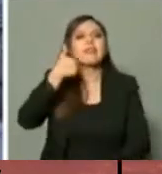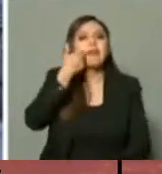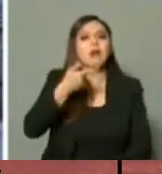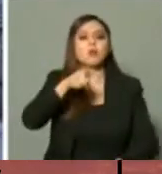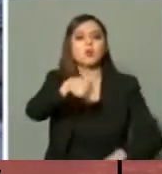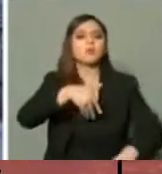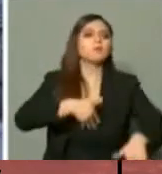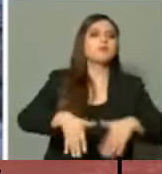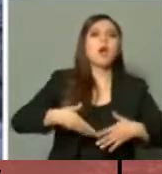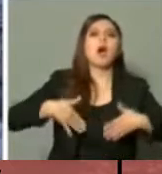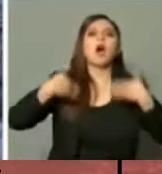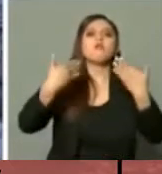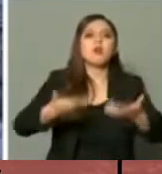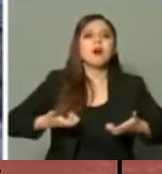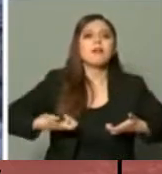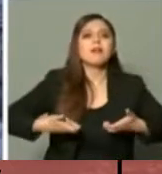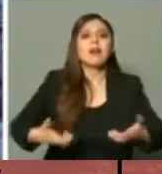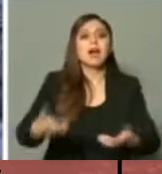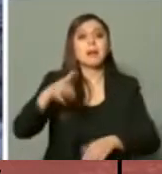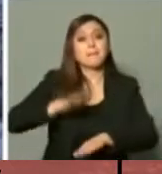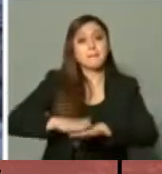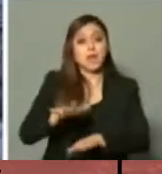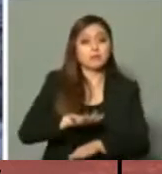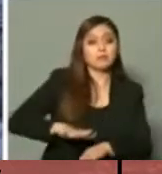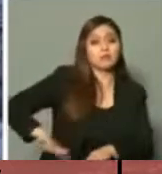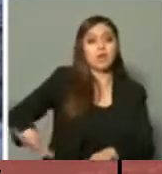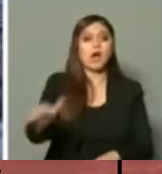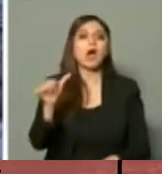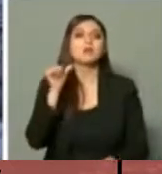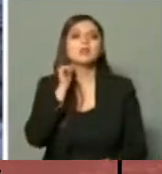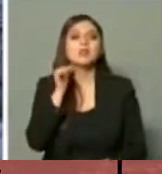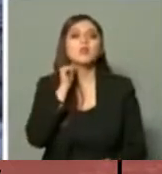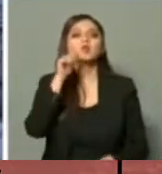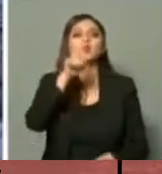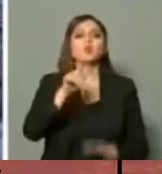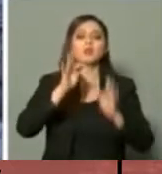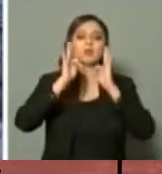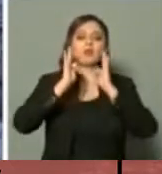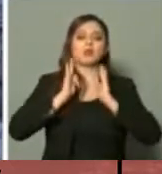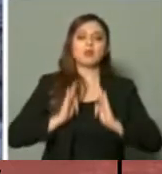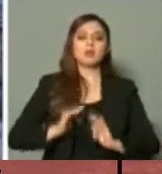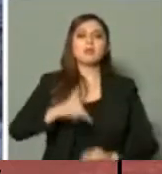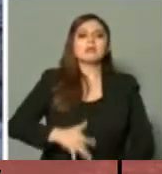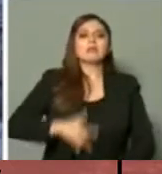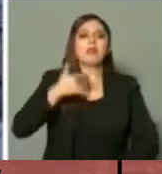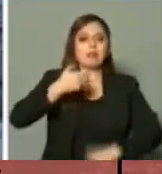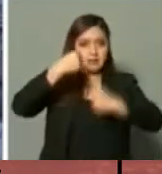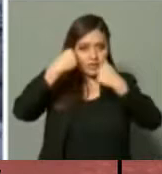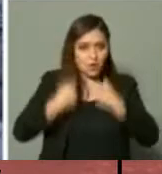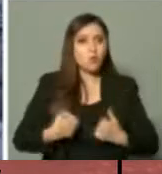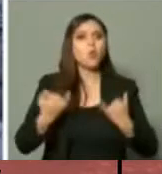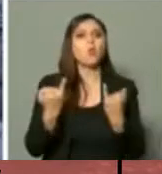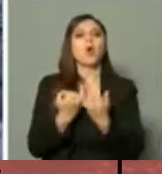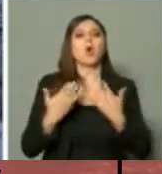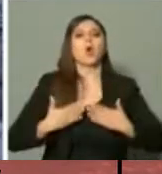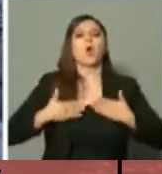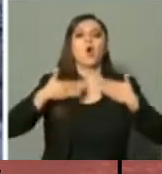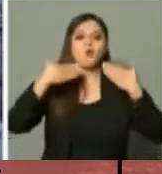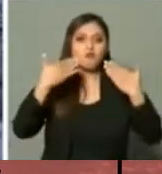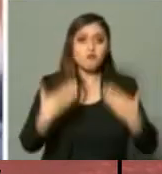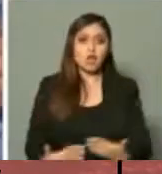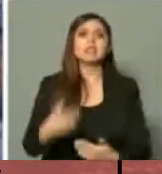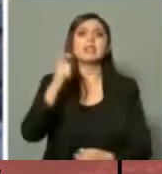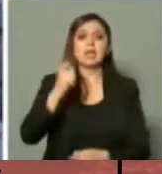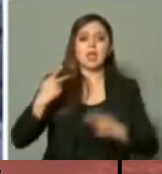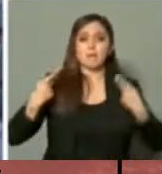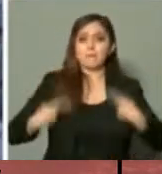ciudad y de manera muy especial en nuestro querido Azcapotzalco, con toda la tranquilidad, con toda la seguridad y con la confianza de que detrás de ti